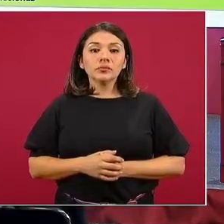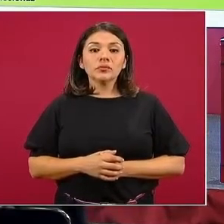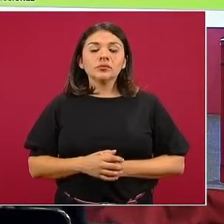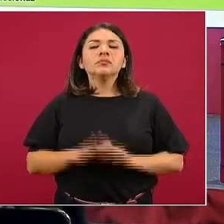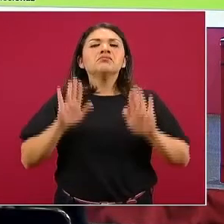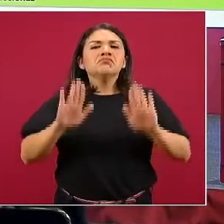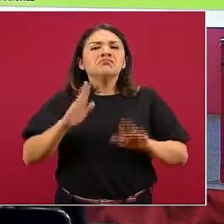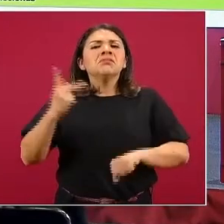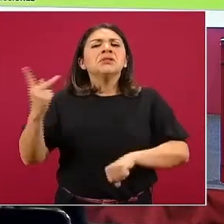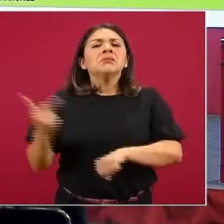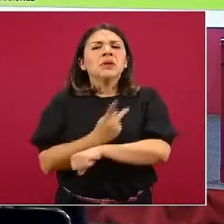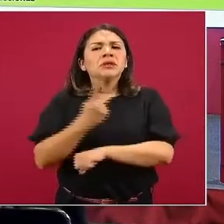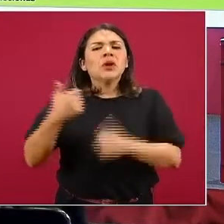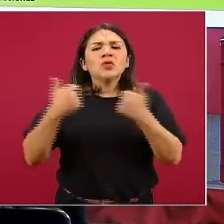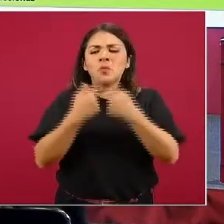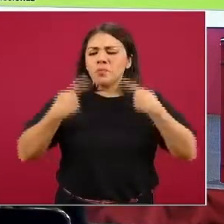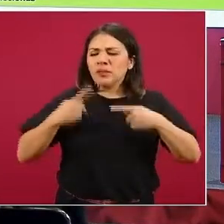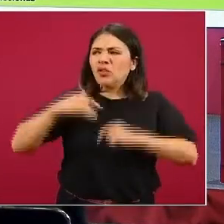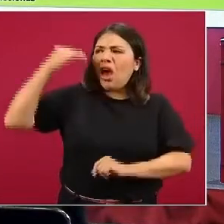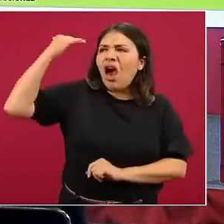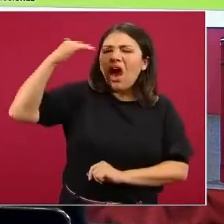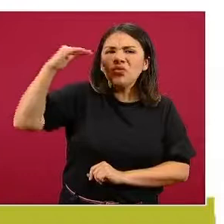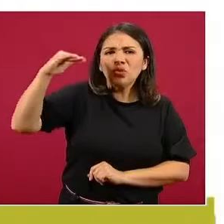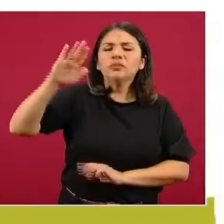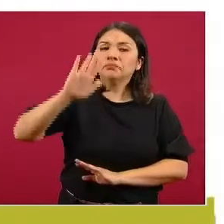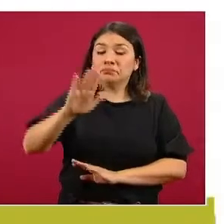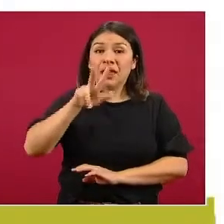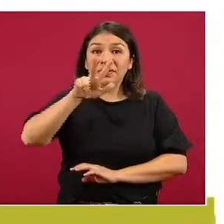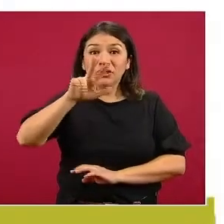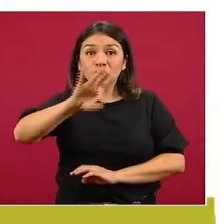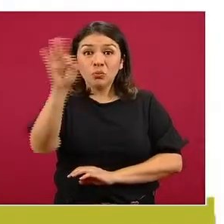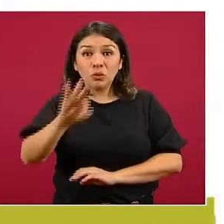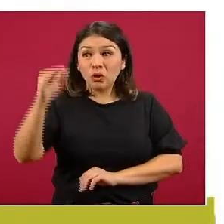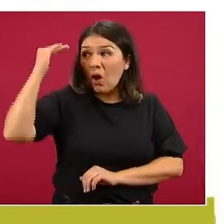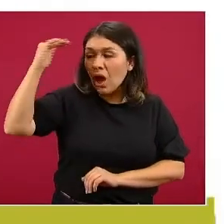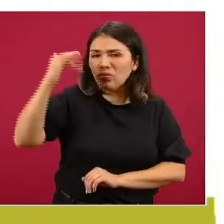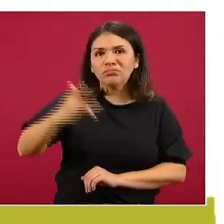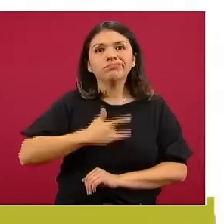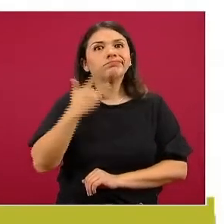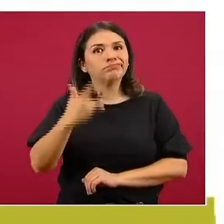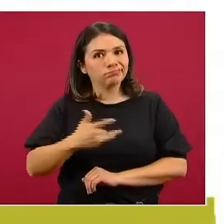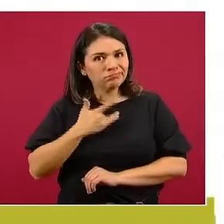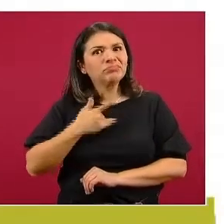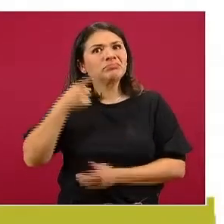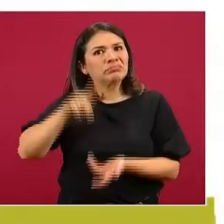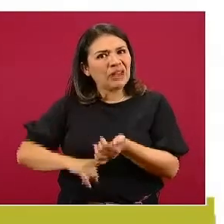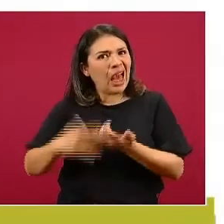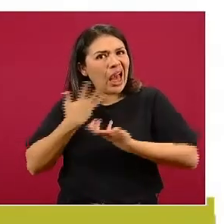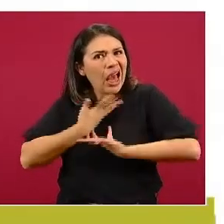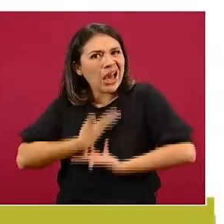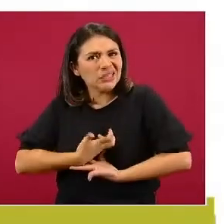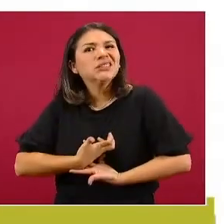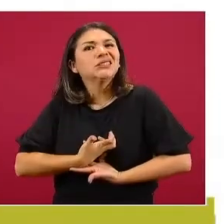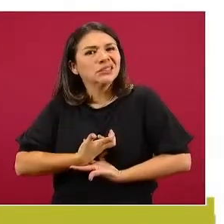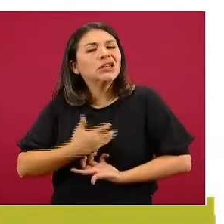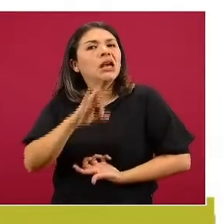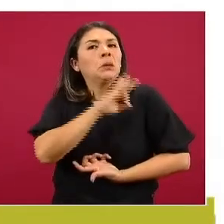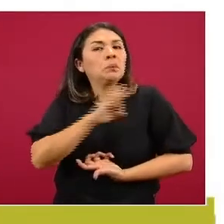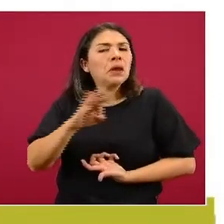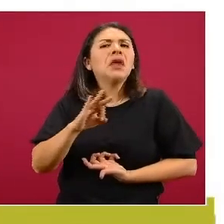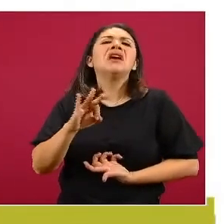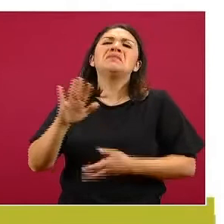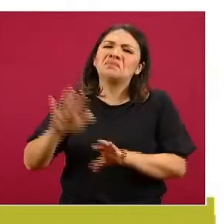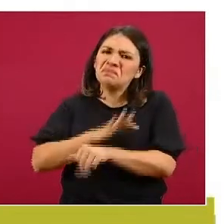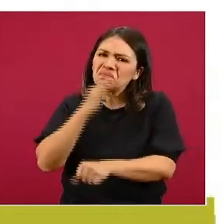¿Qué pasa con los adultos? Bueno, el 18% de los adultos presenta algún tipo de sintomatología depresiva que puede ser